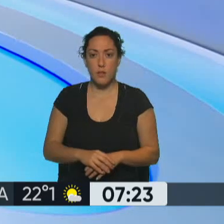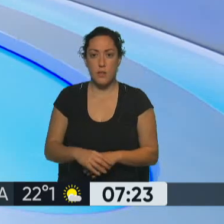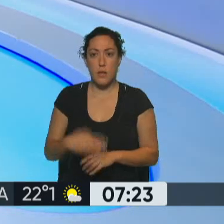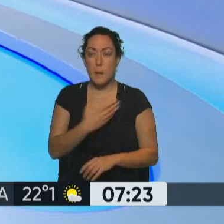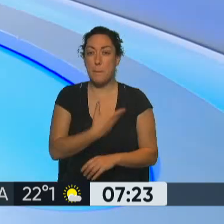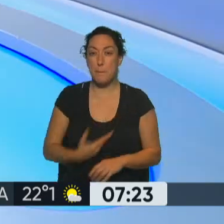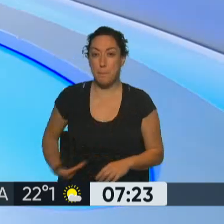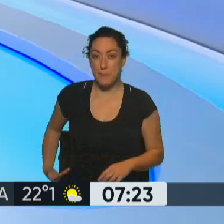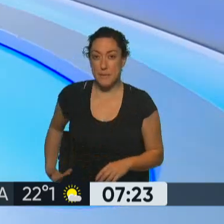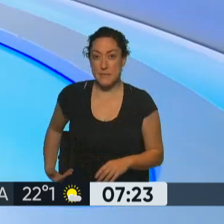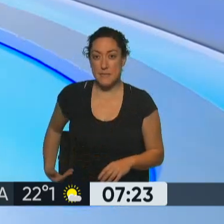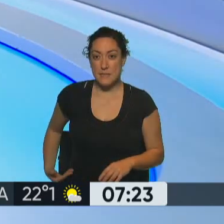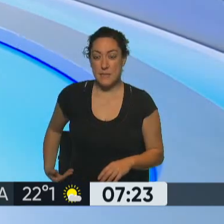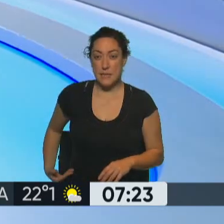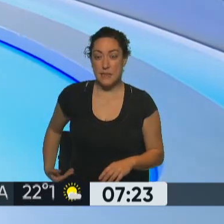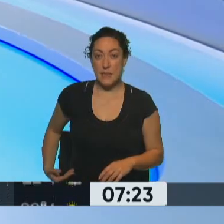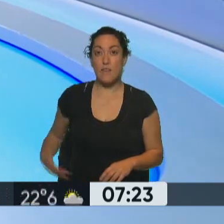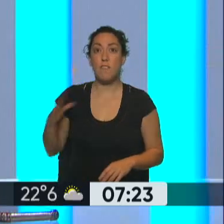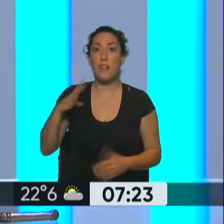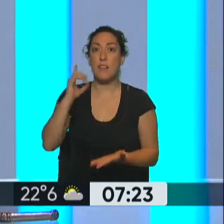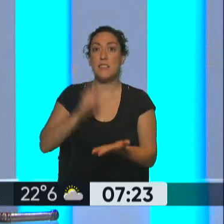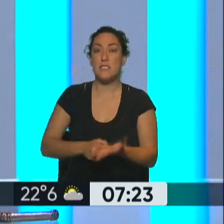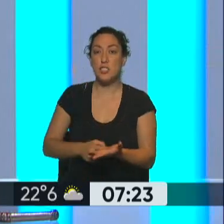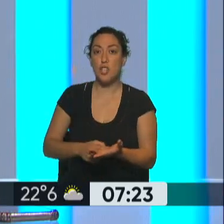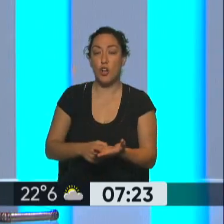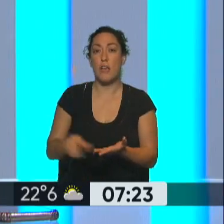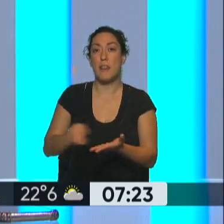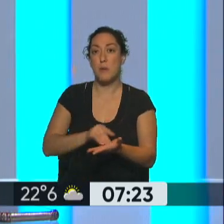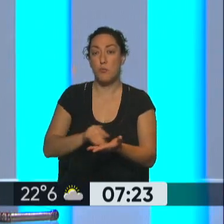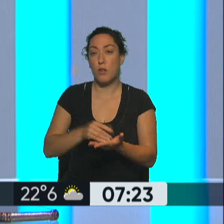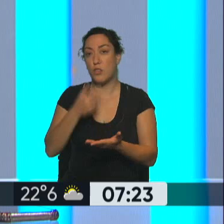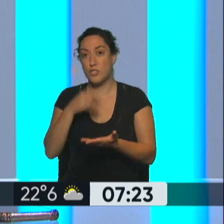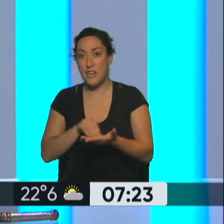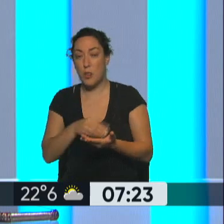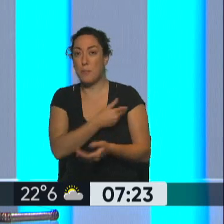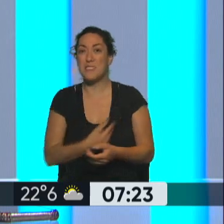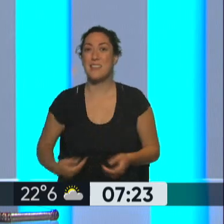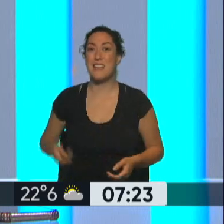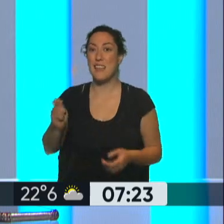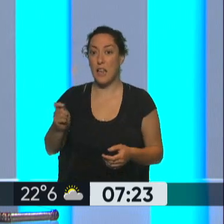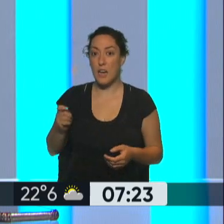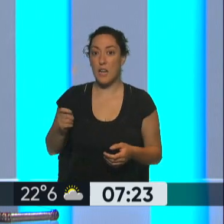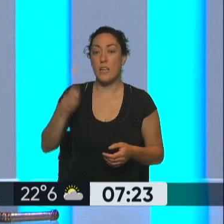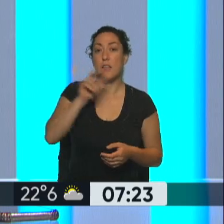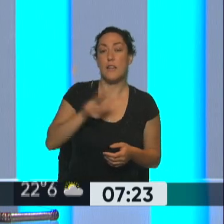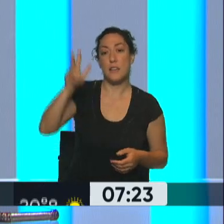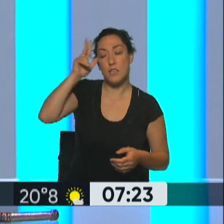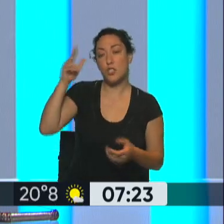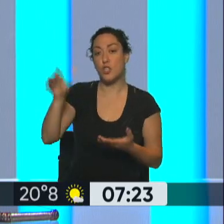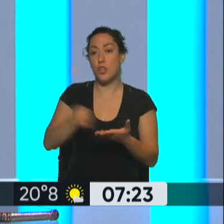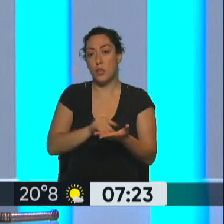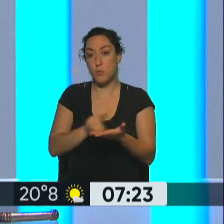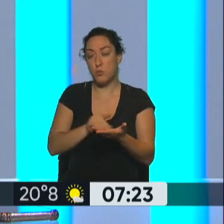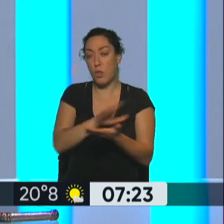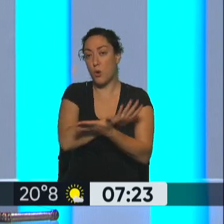la Nación? ¿Quién va a ser el presidente de la Cámara? Un representante de su propia fuerza, de los 38 diputados que están